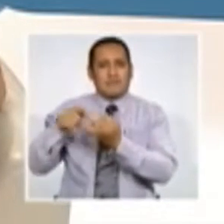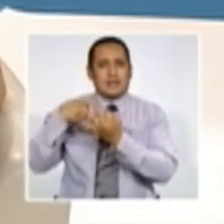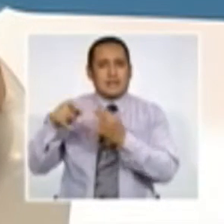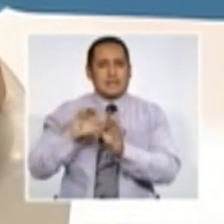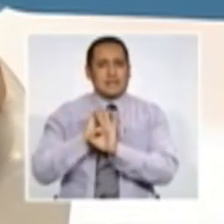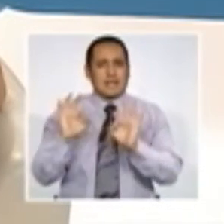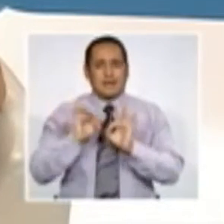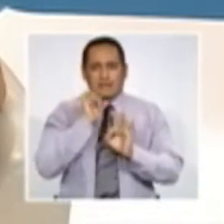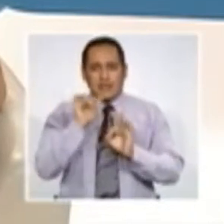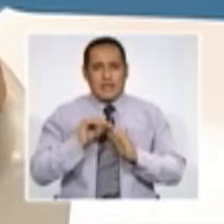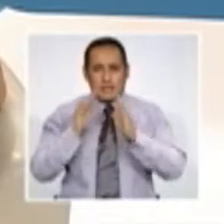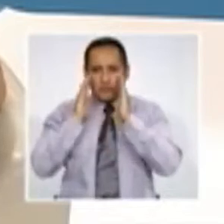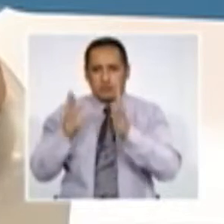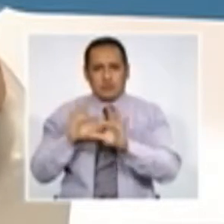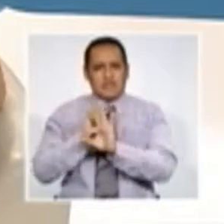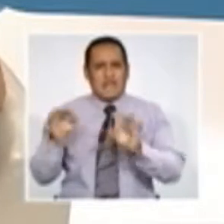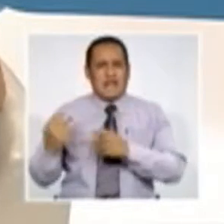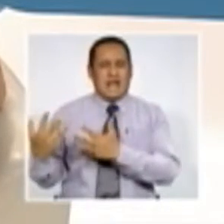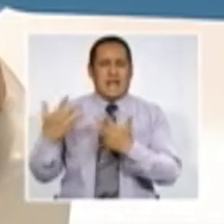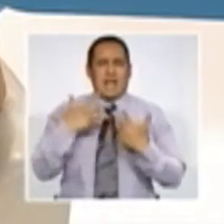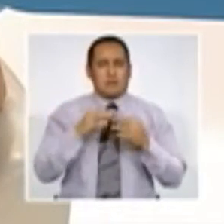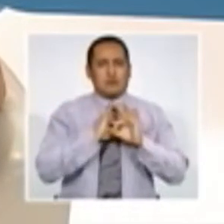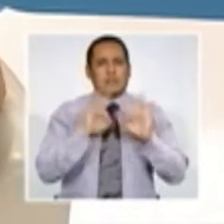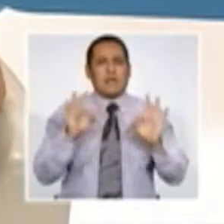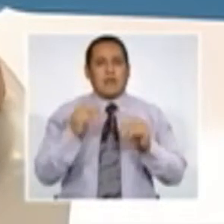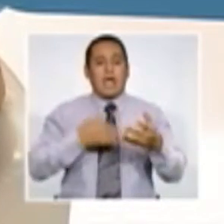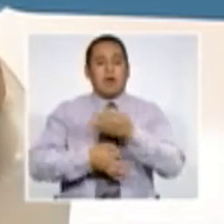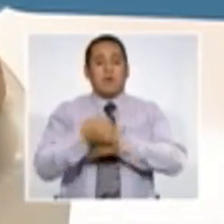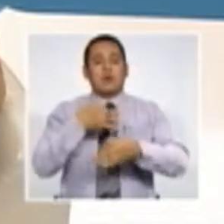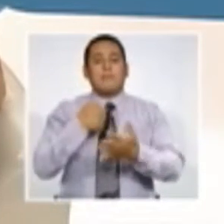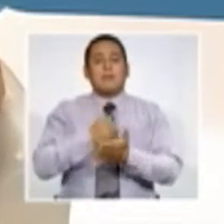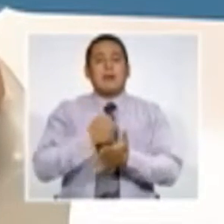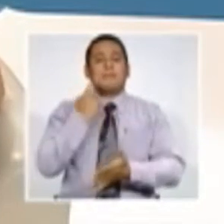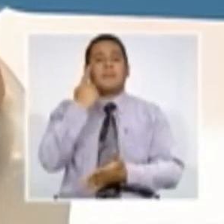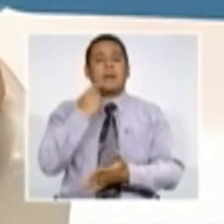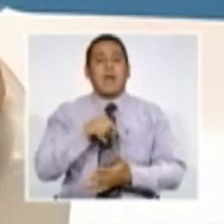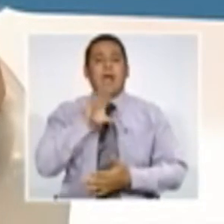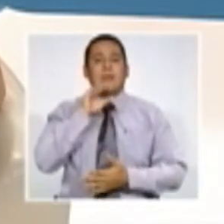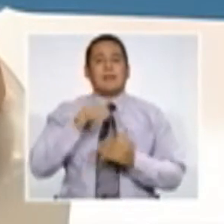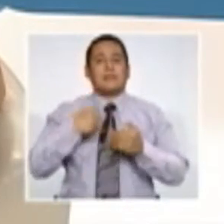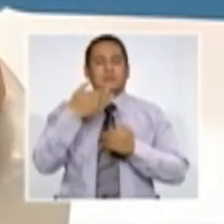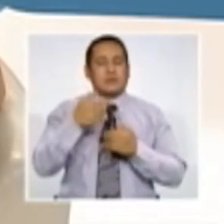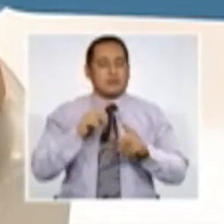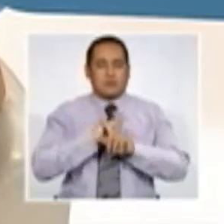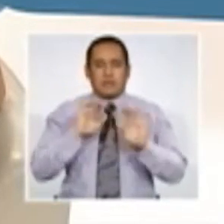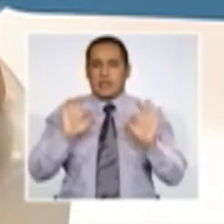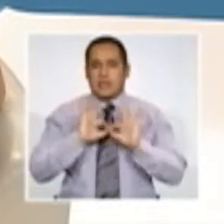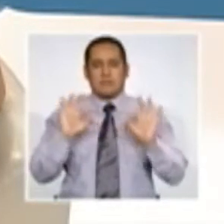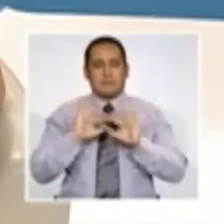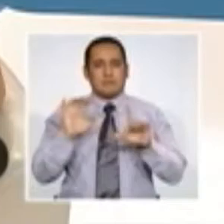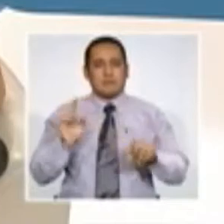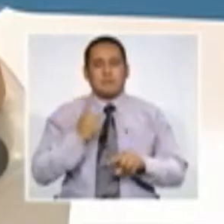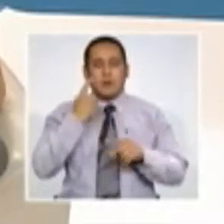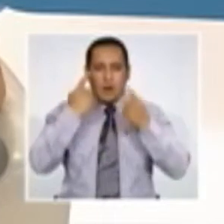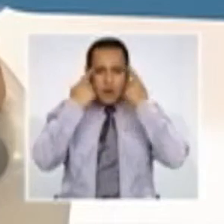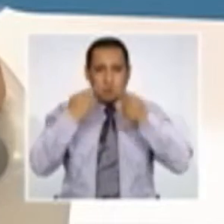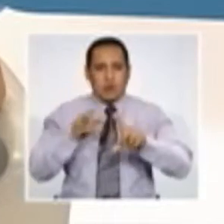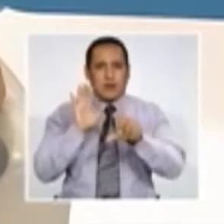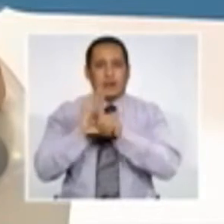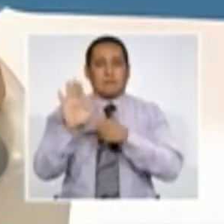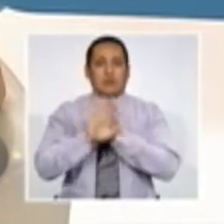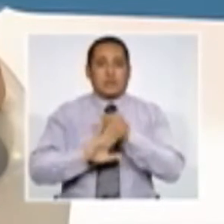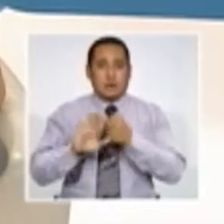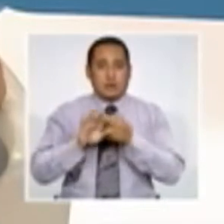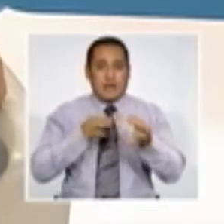de los alumnos ni la atención de los reclamos formulados al pago, ¿no?, al pago de pensiones en el ciclo lectivo